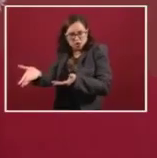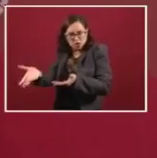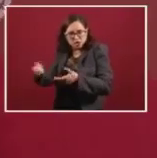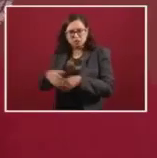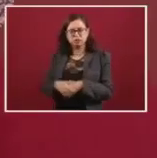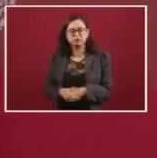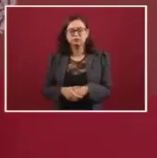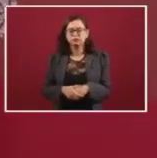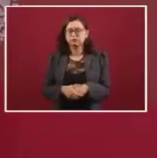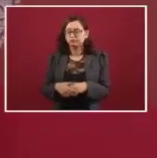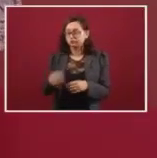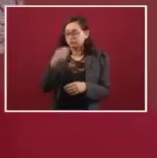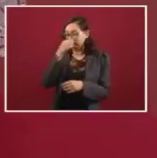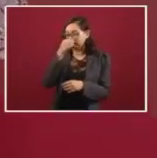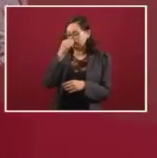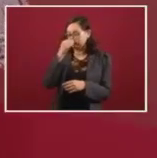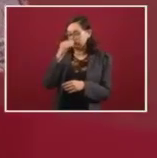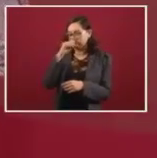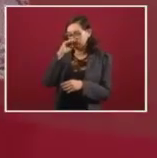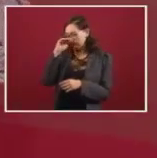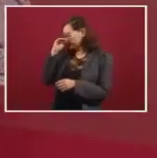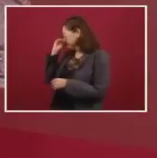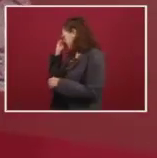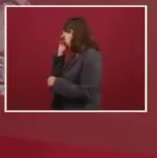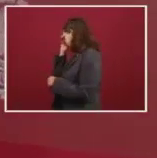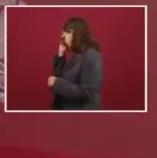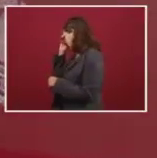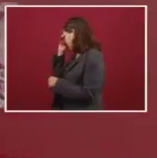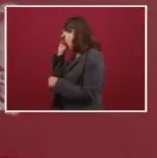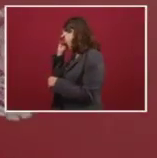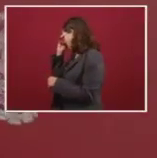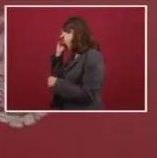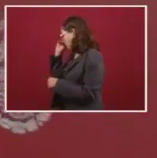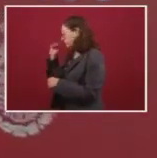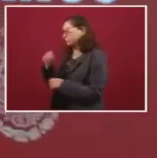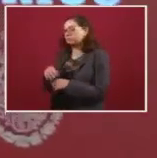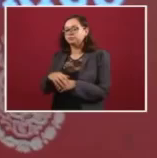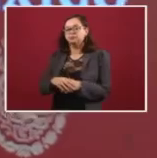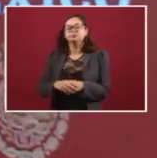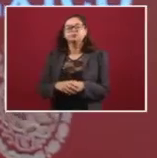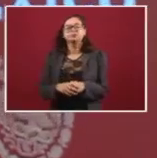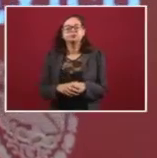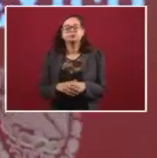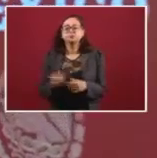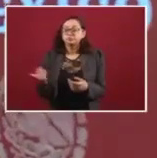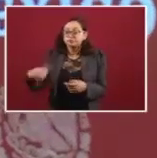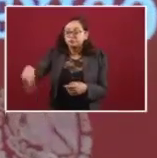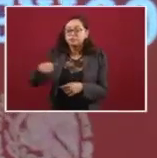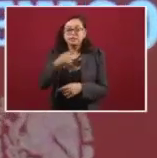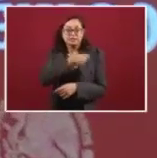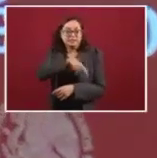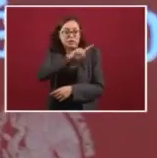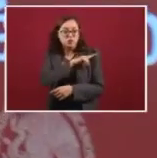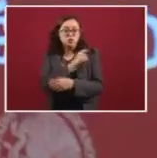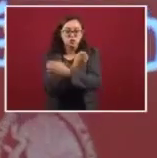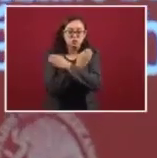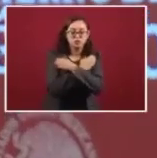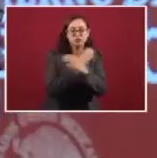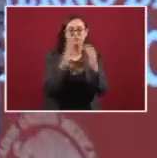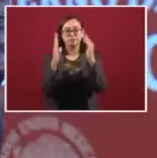Acceso a la educación, a la salud, a la vivienda, a la cultura.